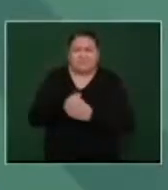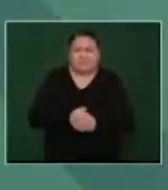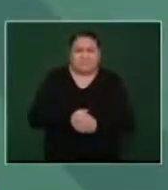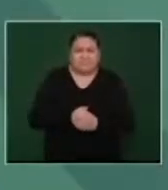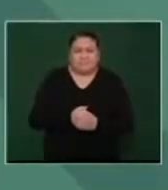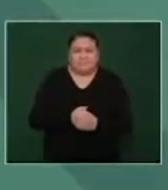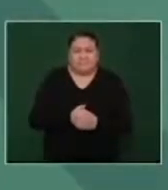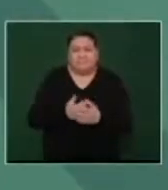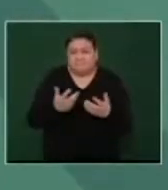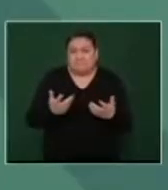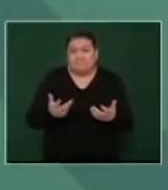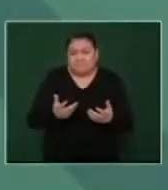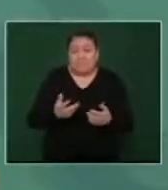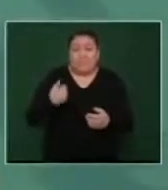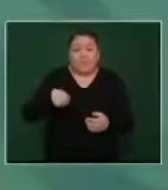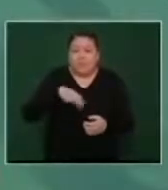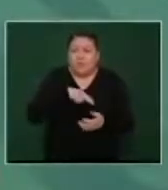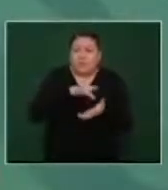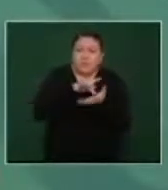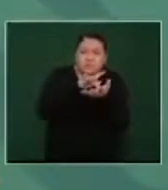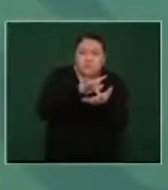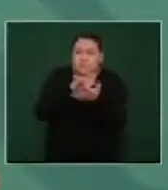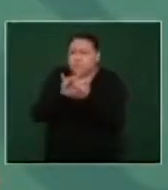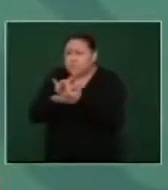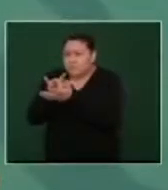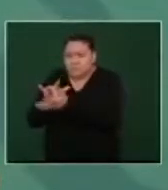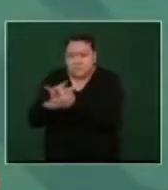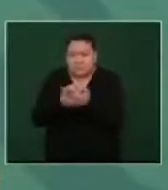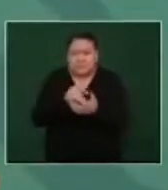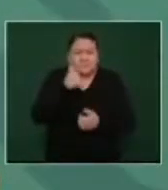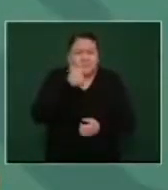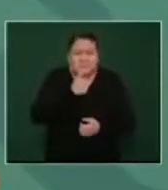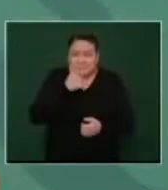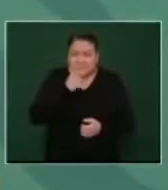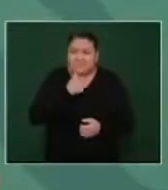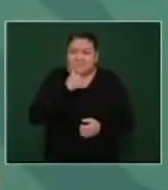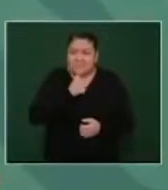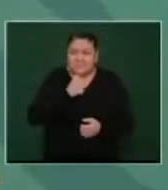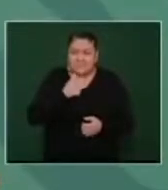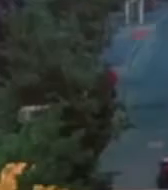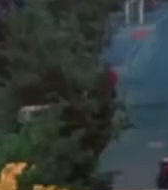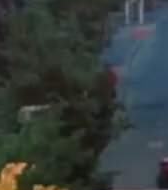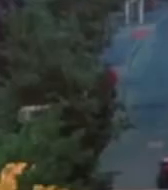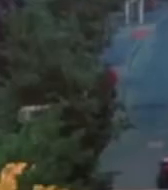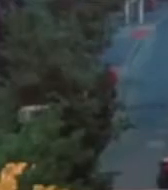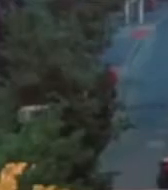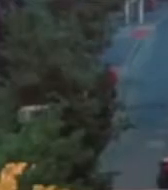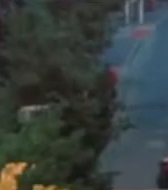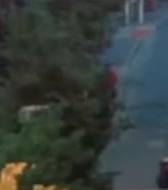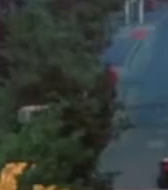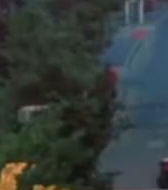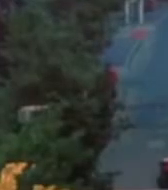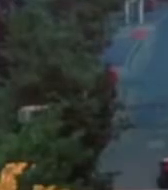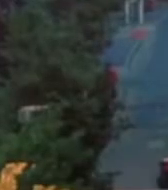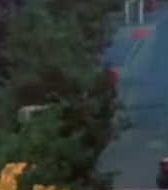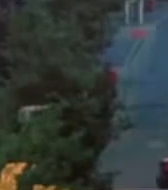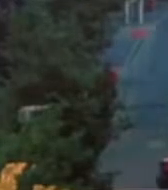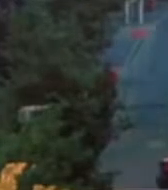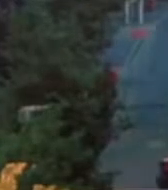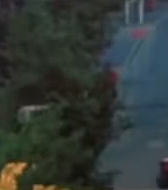historia, a todos los hermanos centroamericanos, creo que tenemos un líder, tenemos un